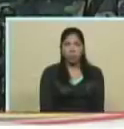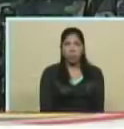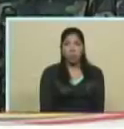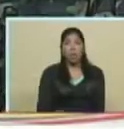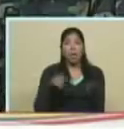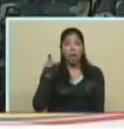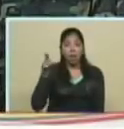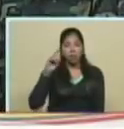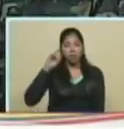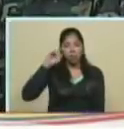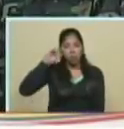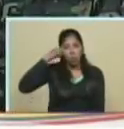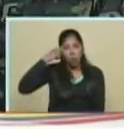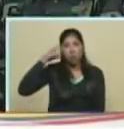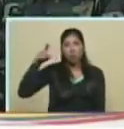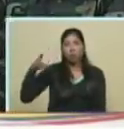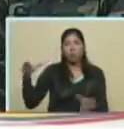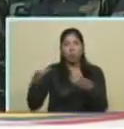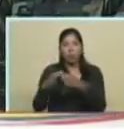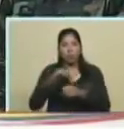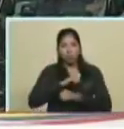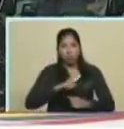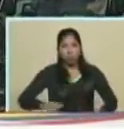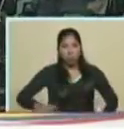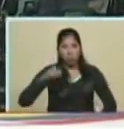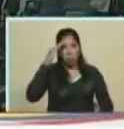esa Fuerza Armada Nacional Bolivariana